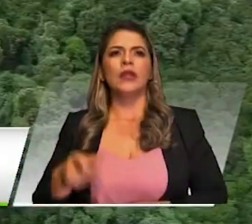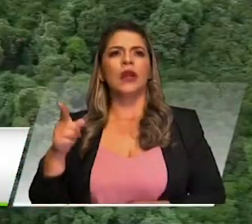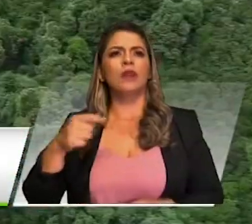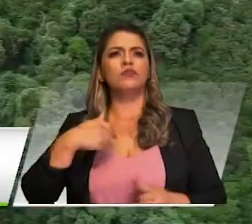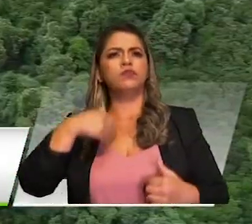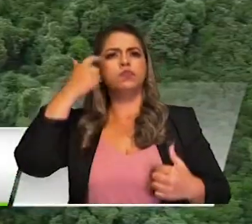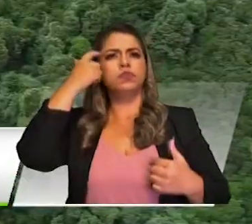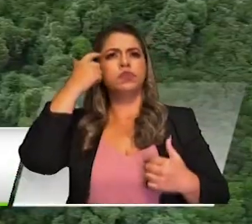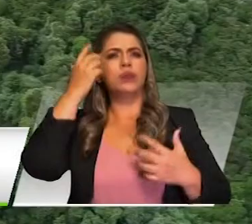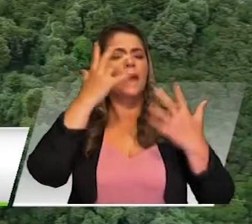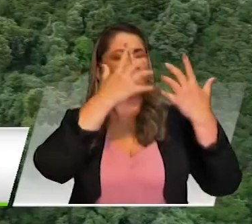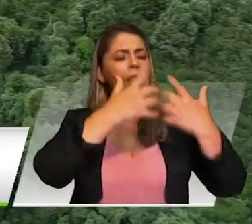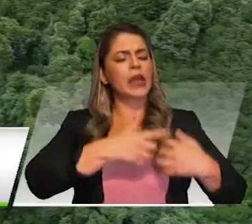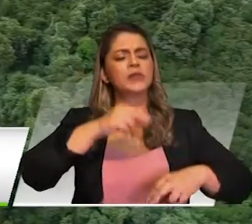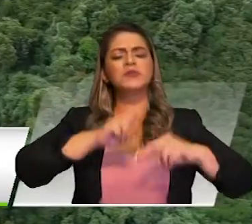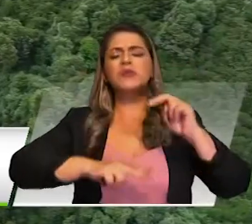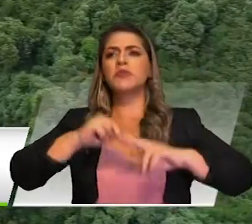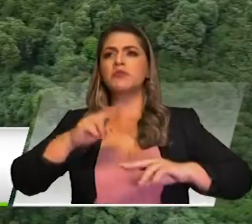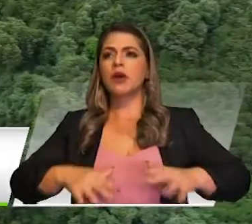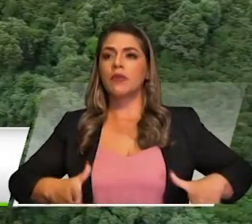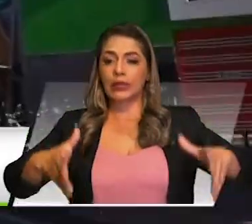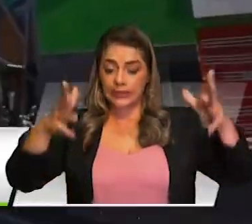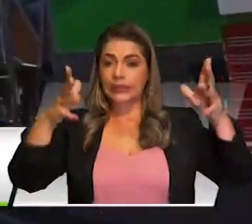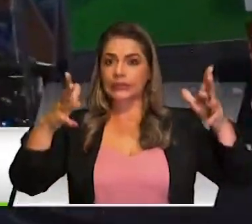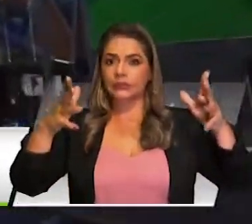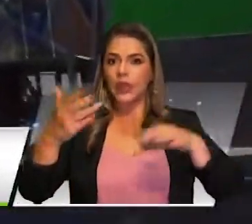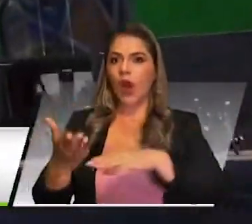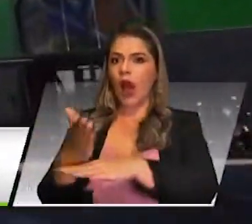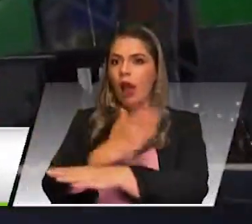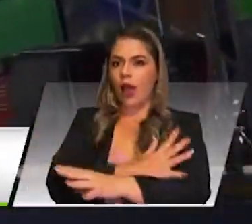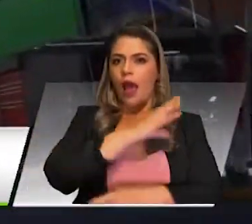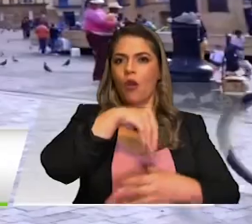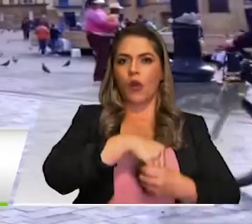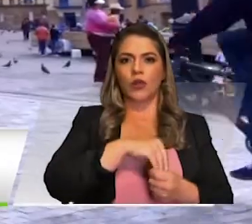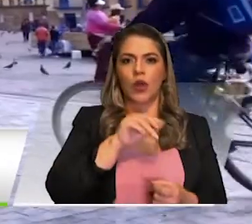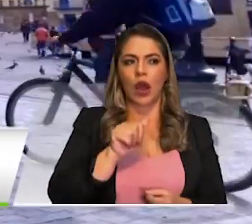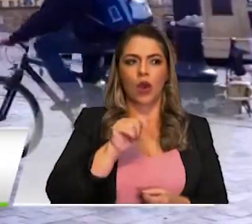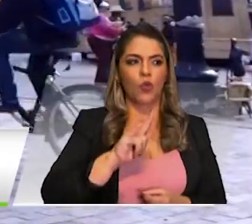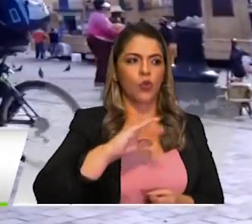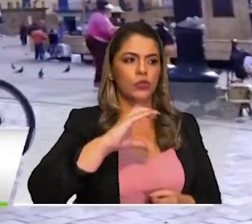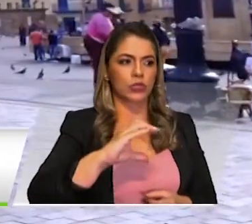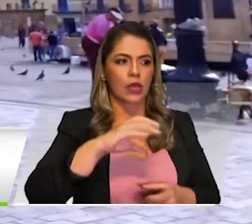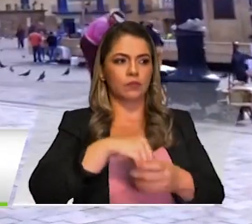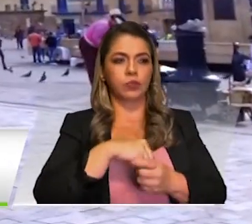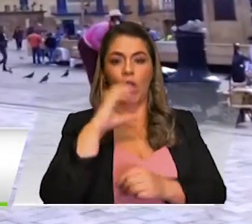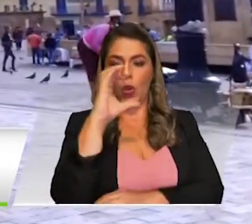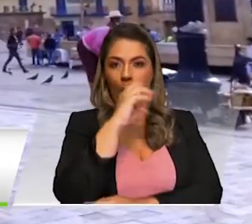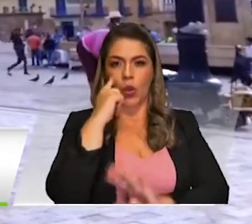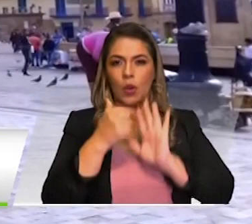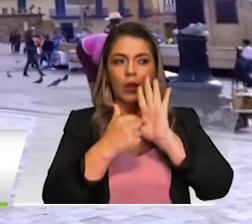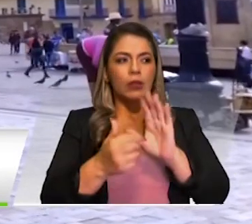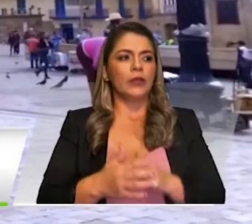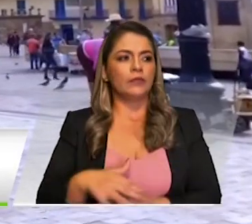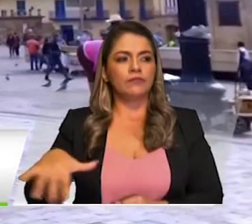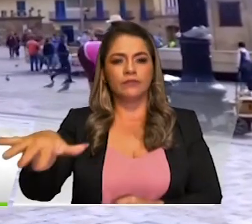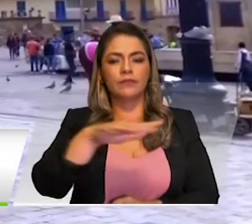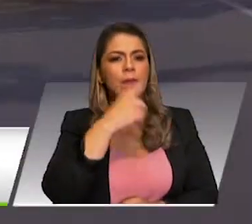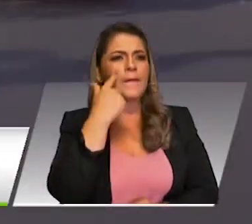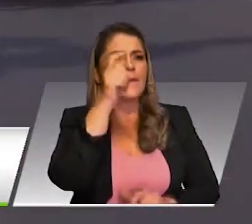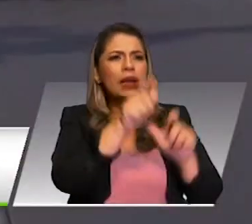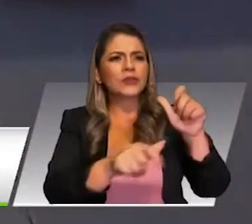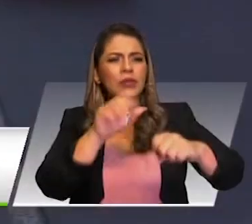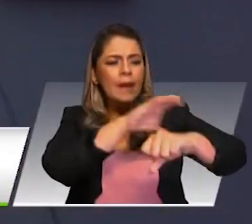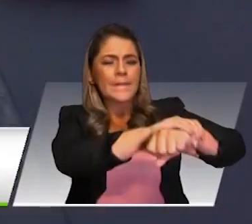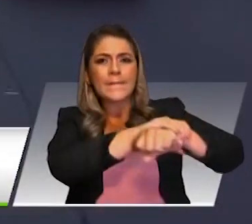y empresario pero es señalado de haber pertenecido a las autodefensas ünidas de colombia las capturas de esta persona en la